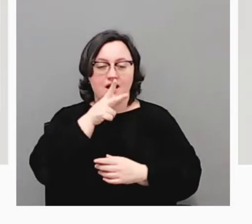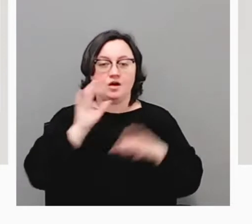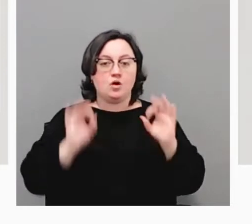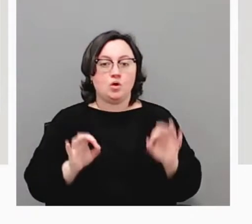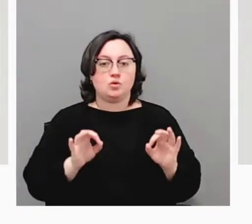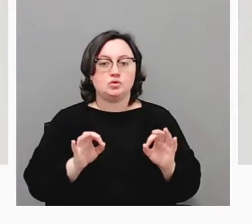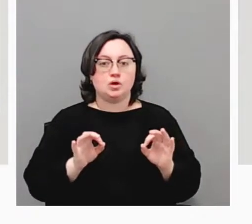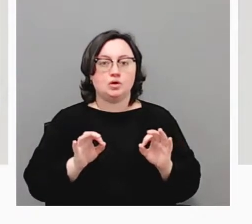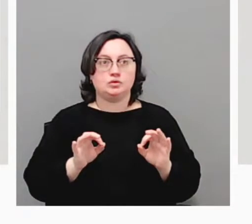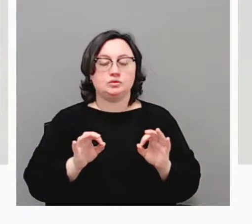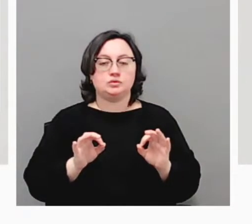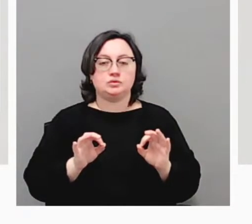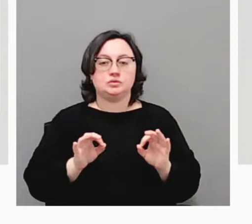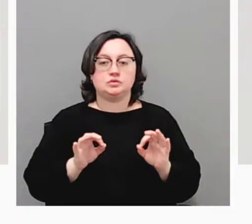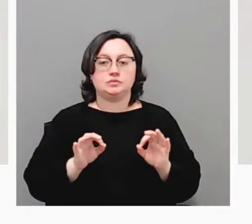pequeñas actuaciones